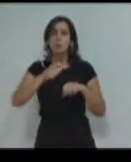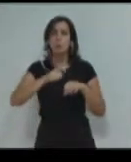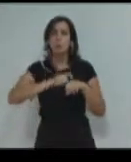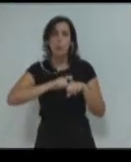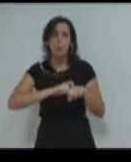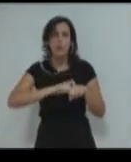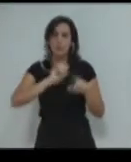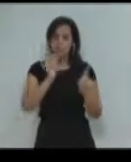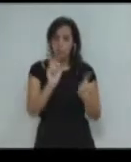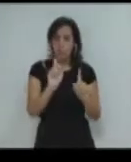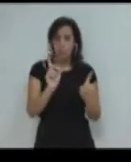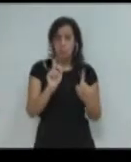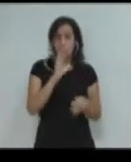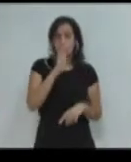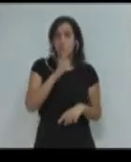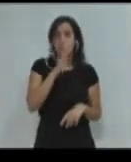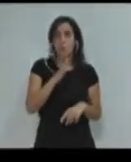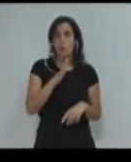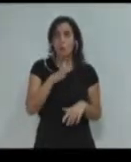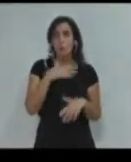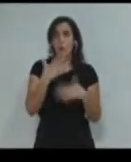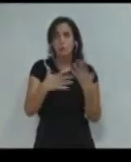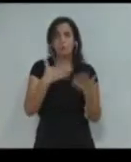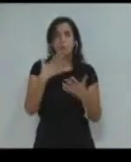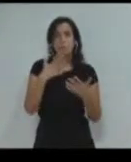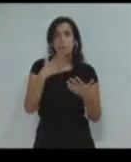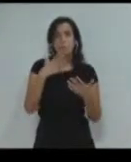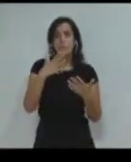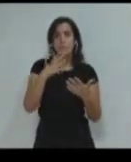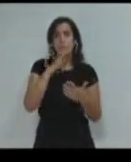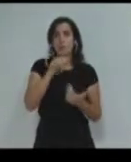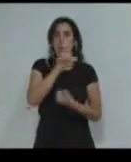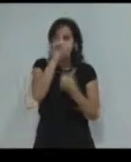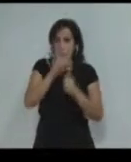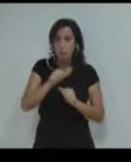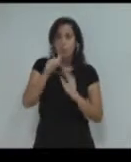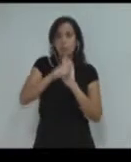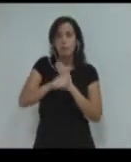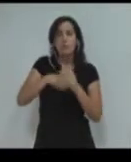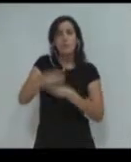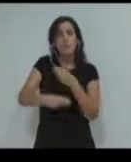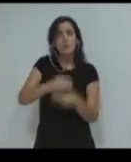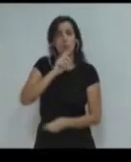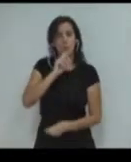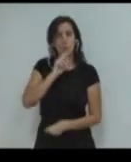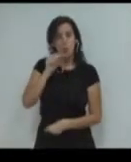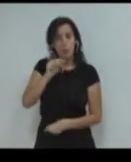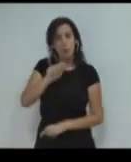Sí. Es por la forma en la que se ha hecho ese programa.